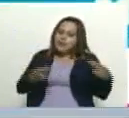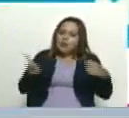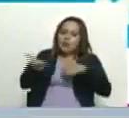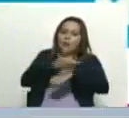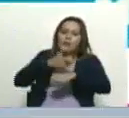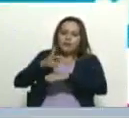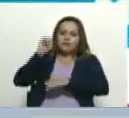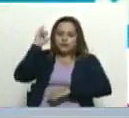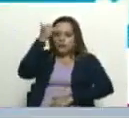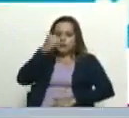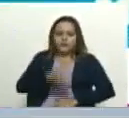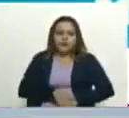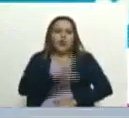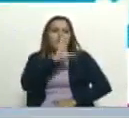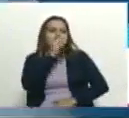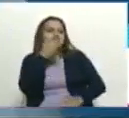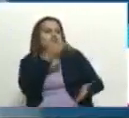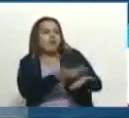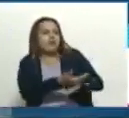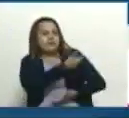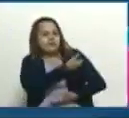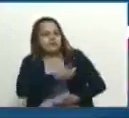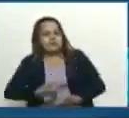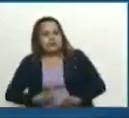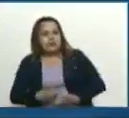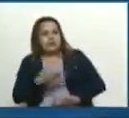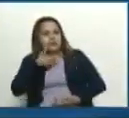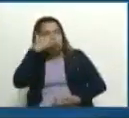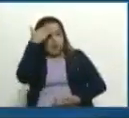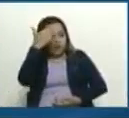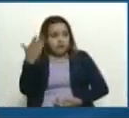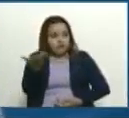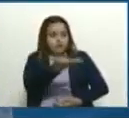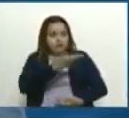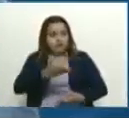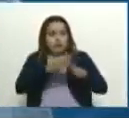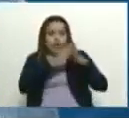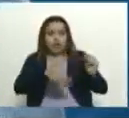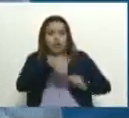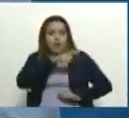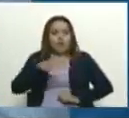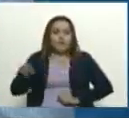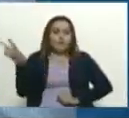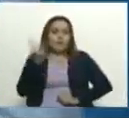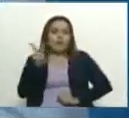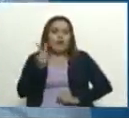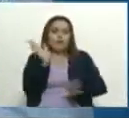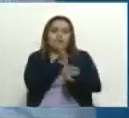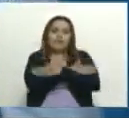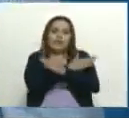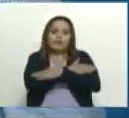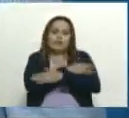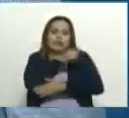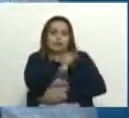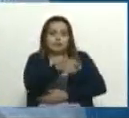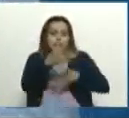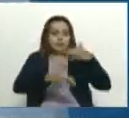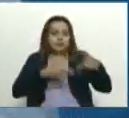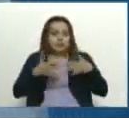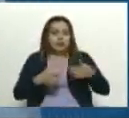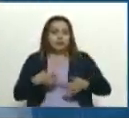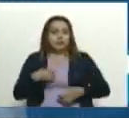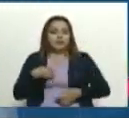gobernador. Muchas gracias, mi comandante presidente. Pues un cordial saludo para usted, para todo el pueblo de Venezuela. Felicitarlo por este segmento que,